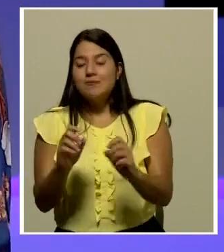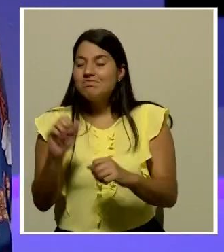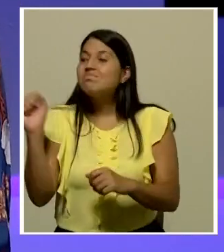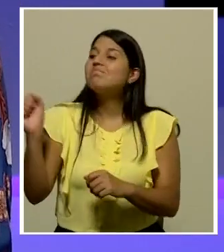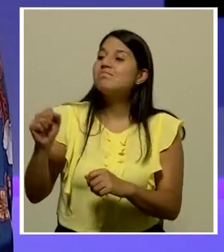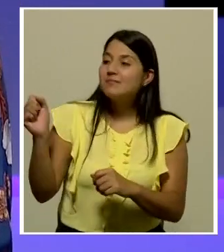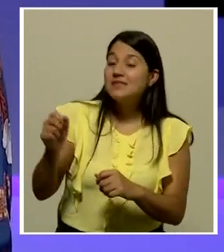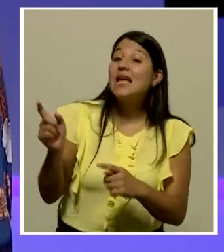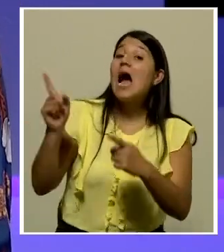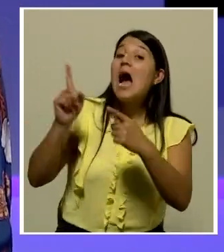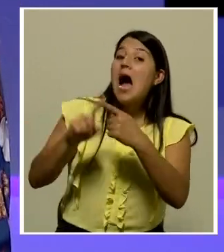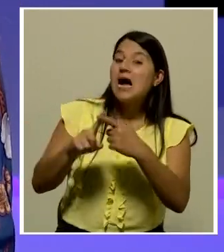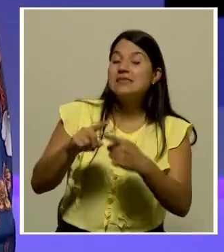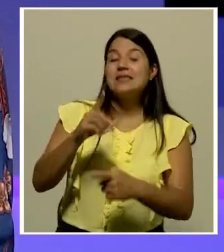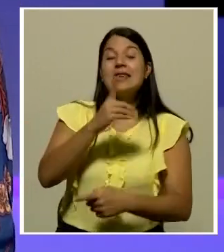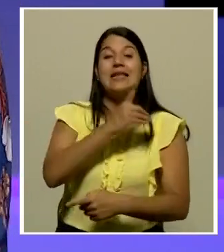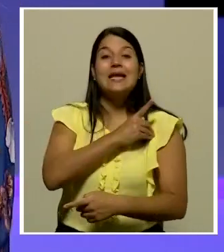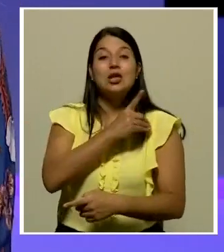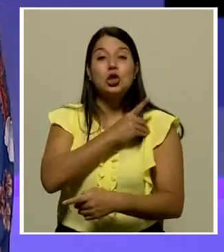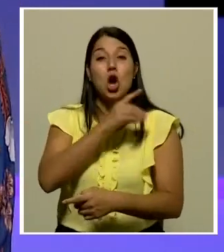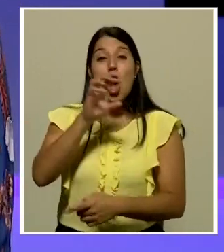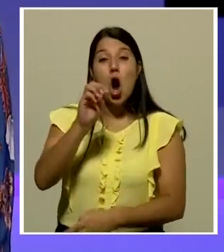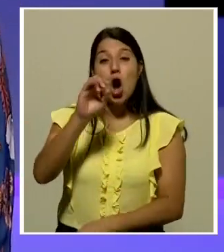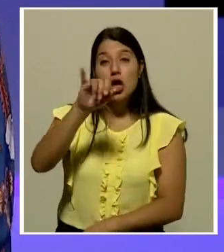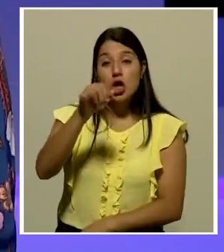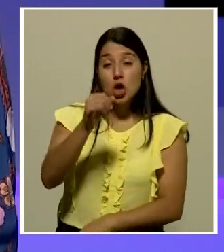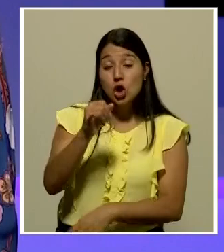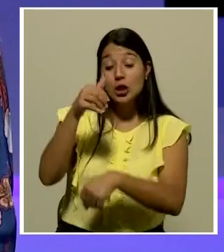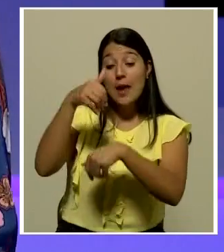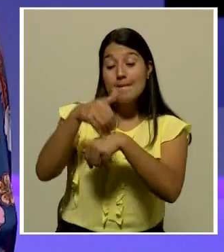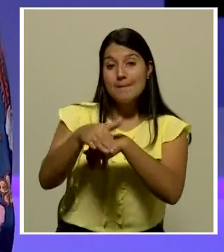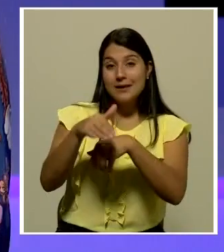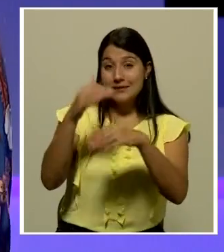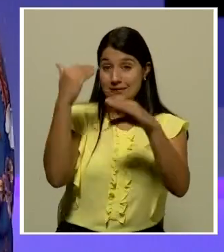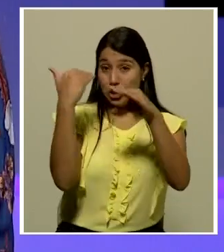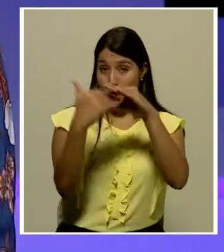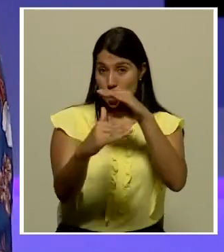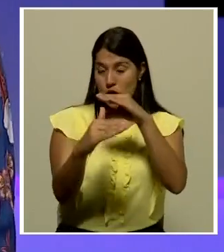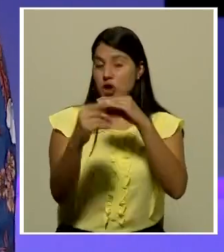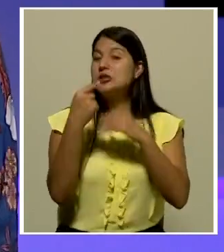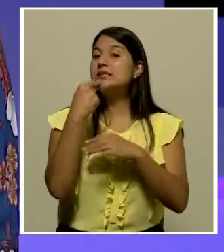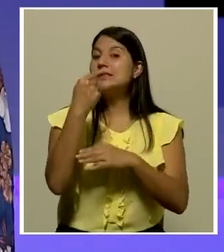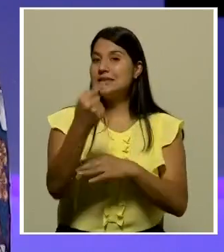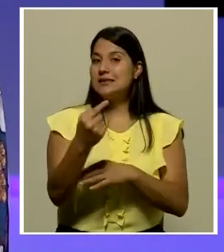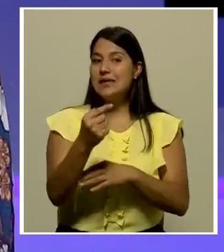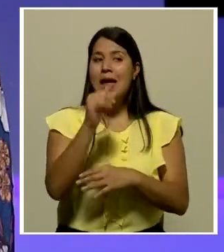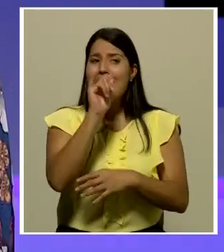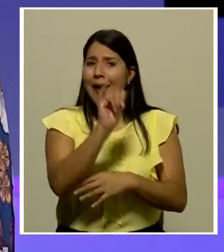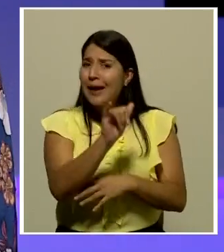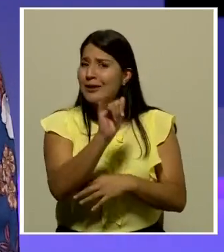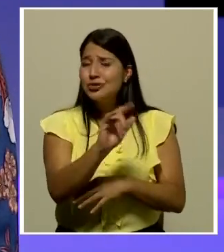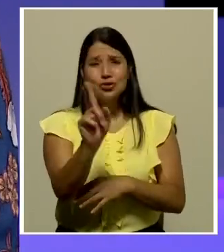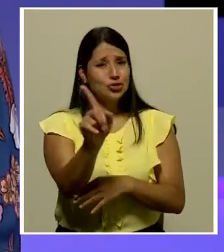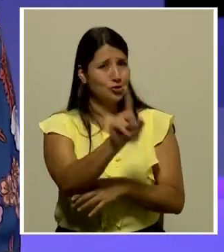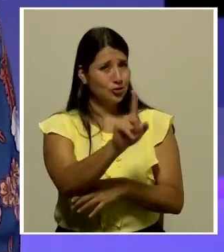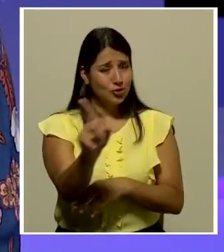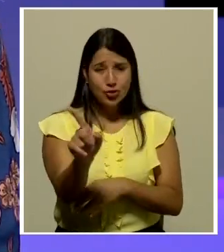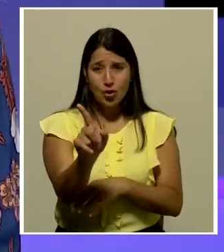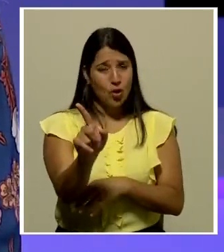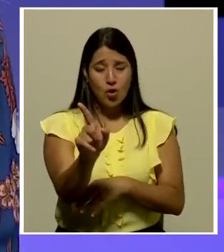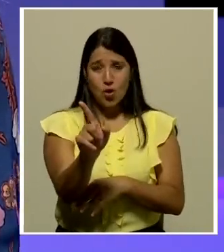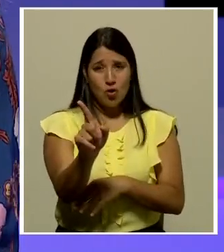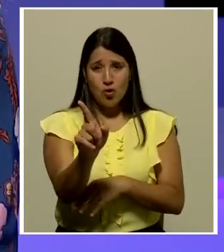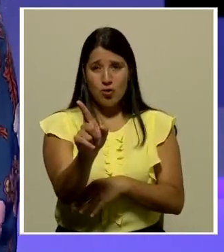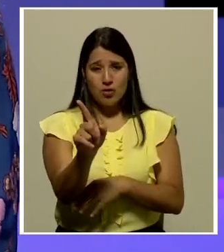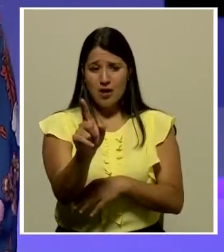Walter Espinosa, el director del OIJ, envía un correo advirtiendo que eso no era lo que había concluido el